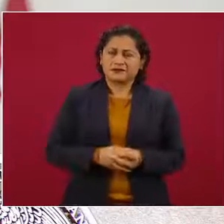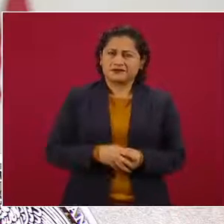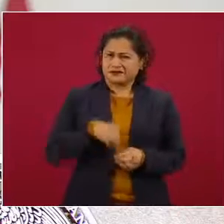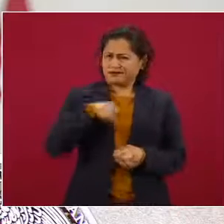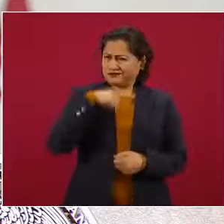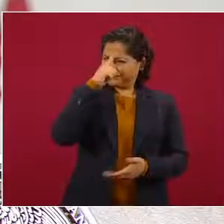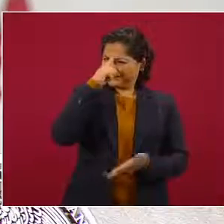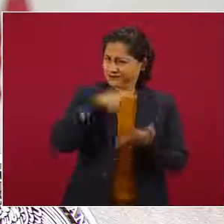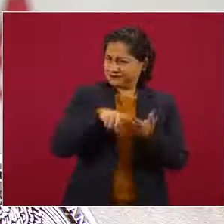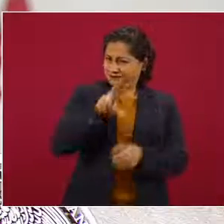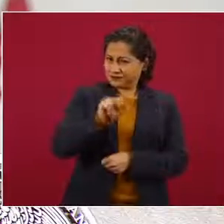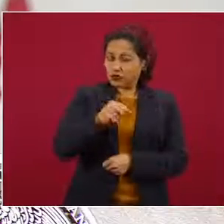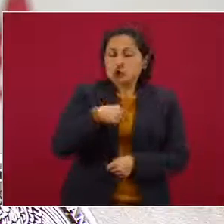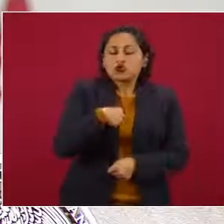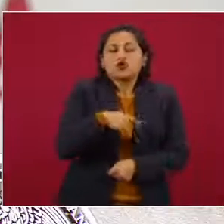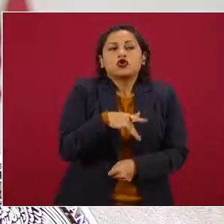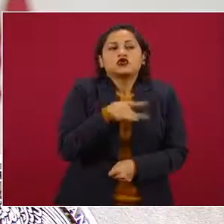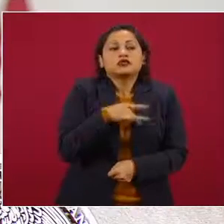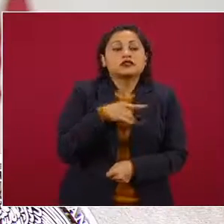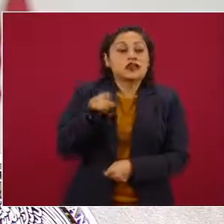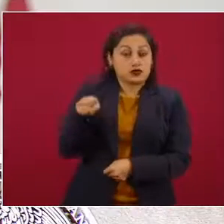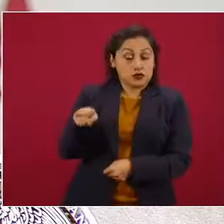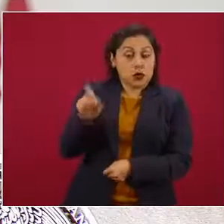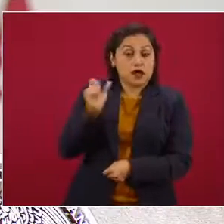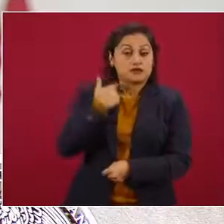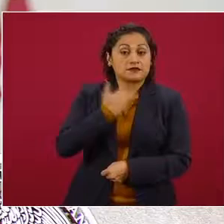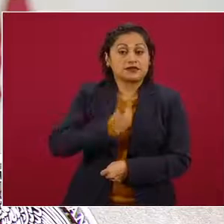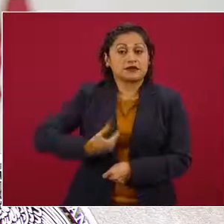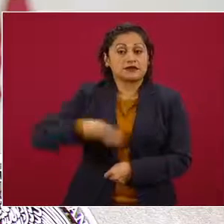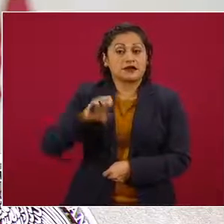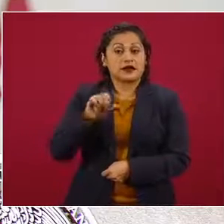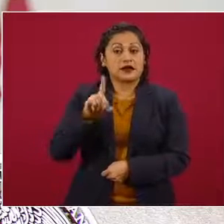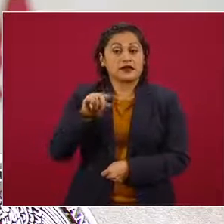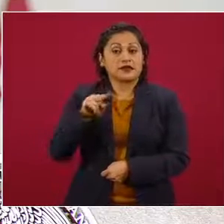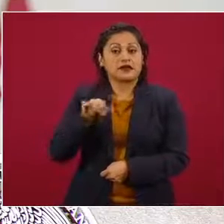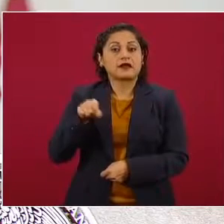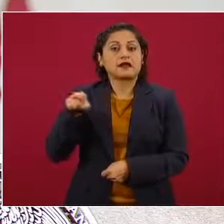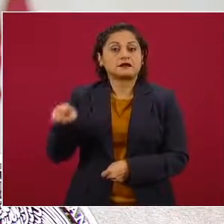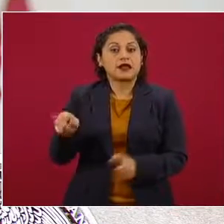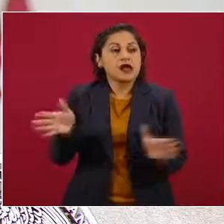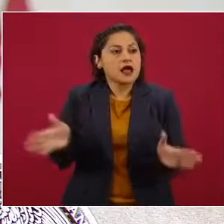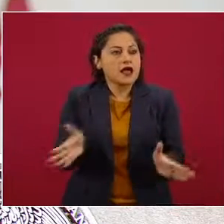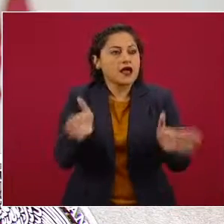eso, porque él le tenía un profundo amor al pueblo.